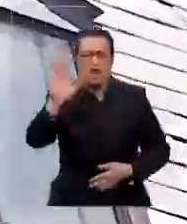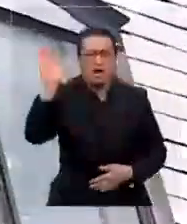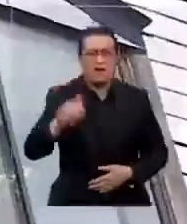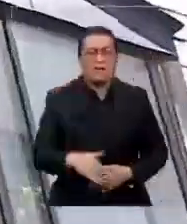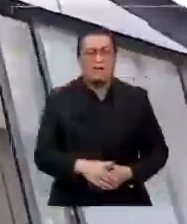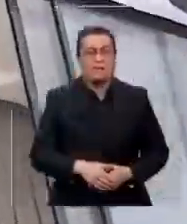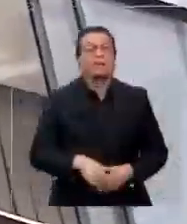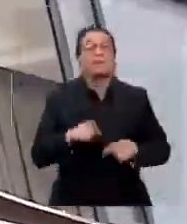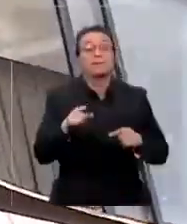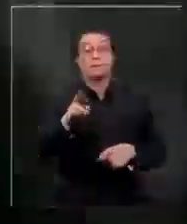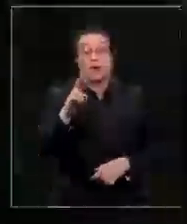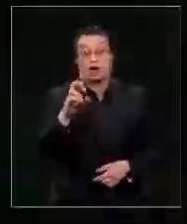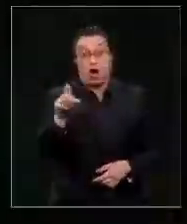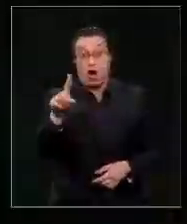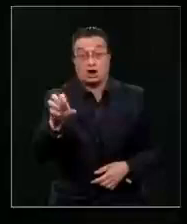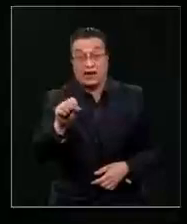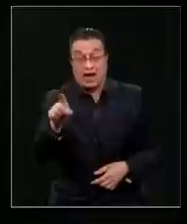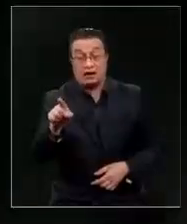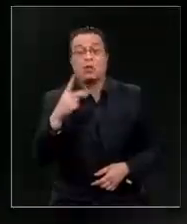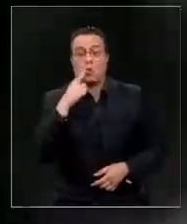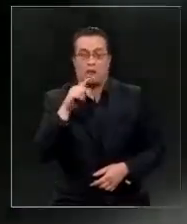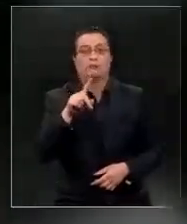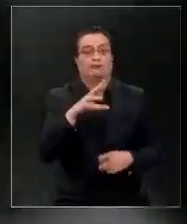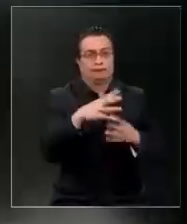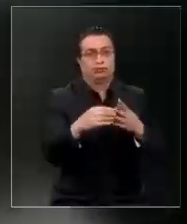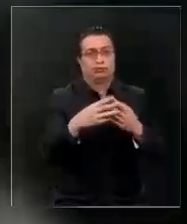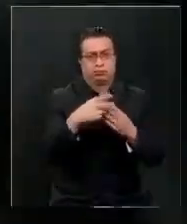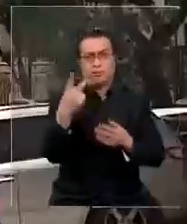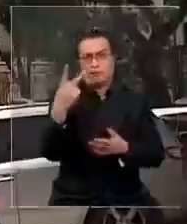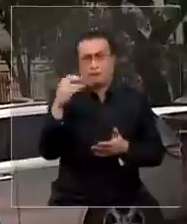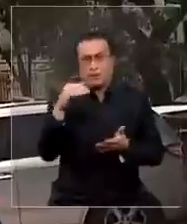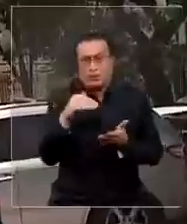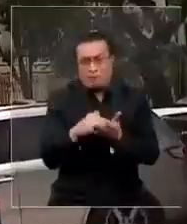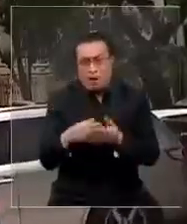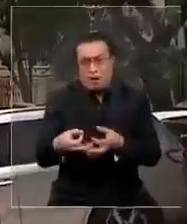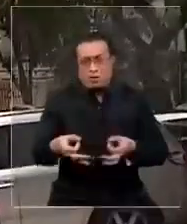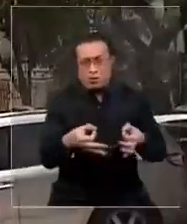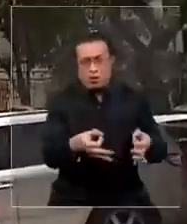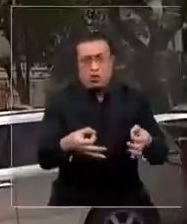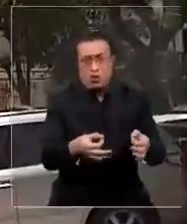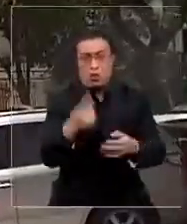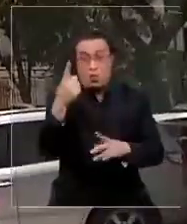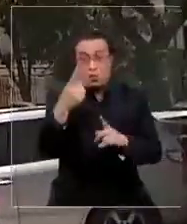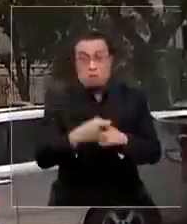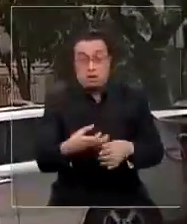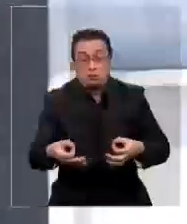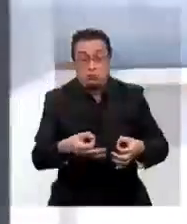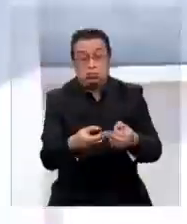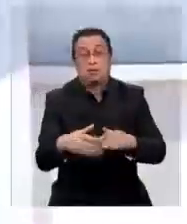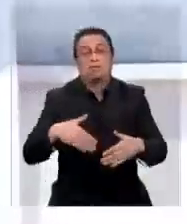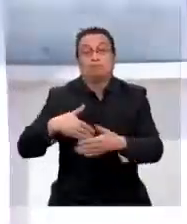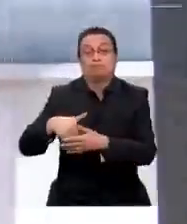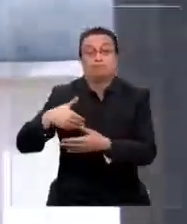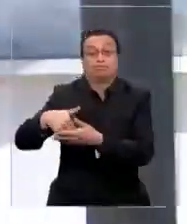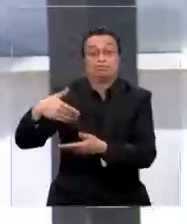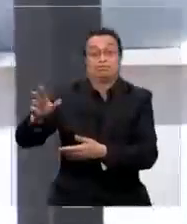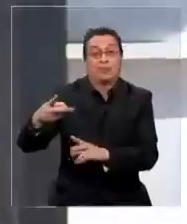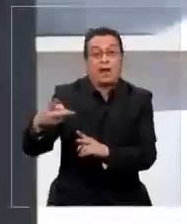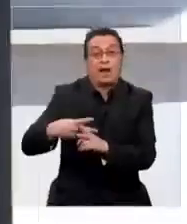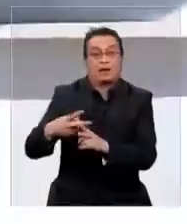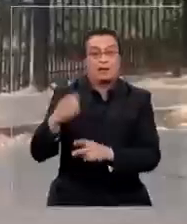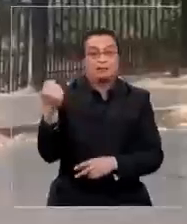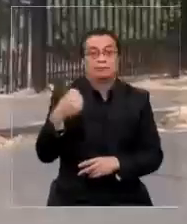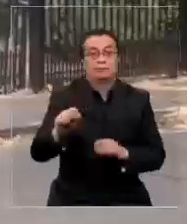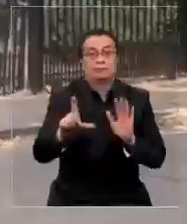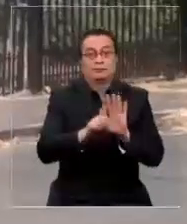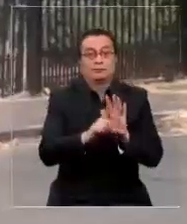repite anualmente se presentan cerca de 20 mil requerimientos a la justicia para poder desalojar arrendatarios morosos procesos